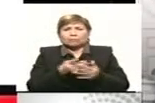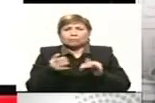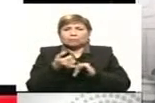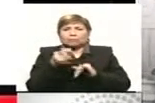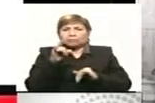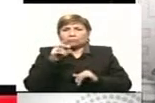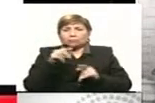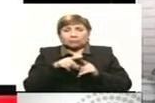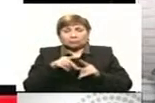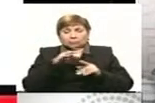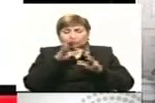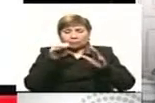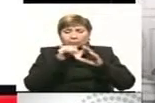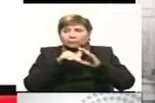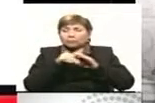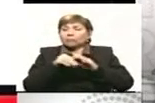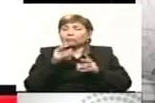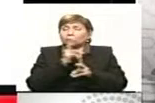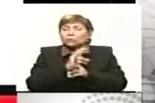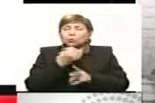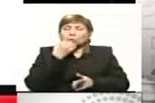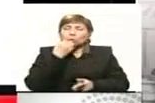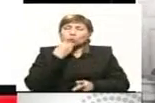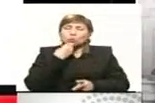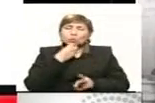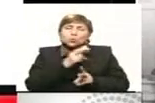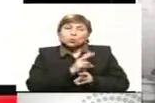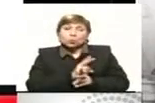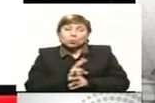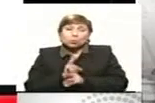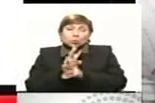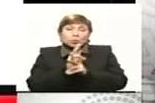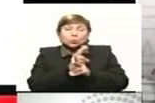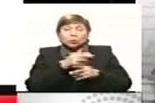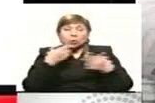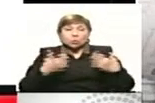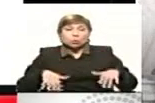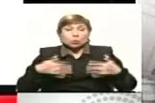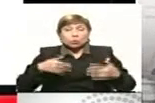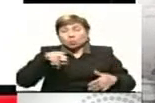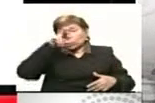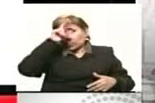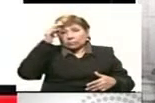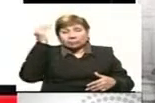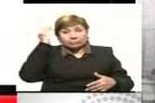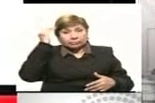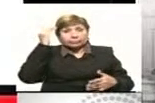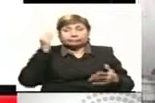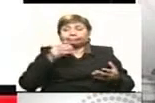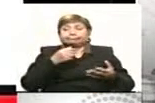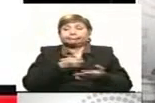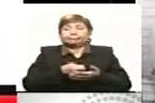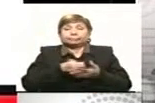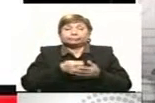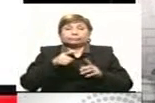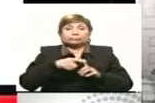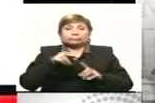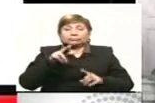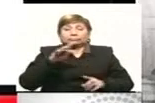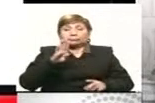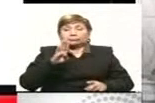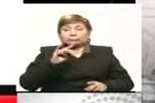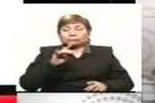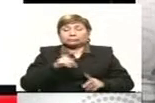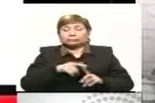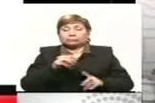que resguardarse cuidadosamente porque en nuestro Perú está vigente lo que se conoce como la reserva tributaria, ¿no? Es decir,